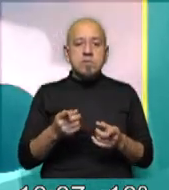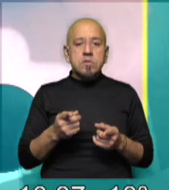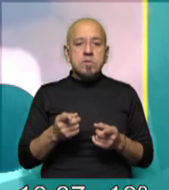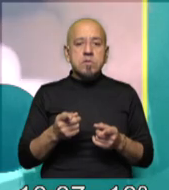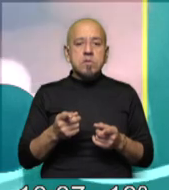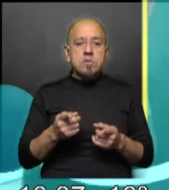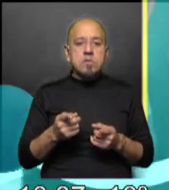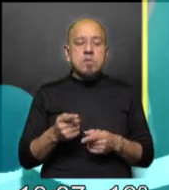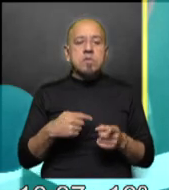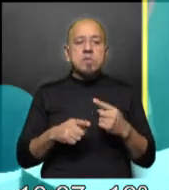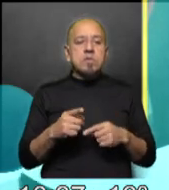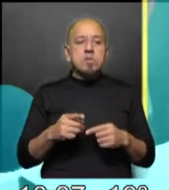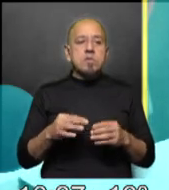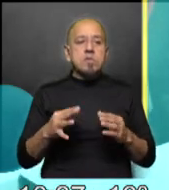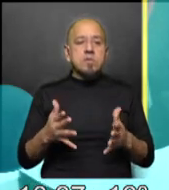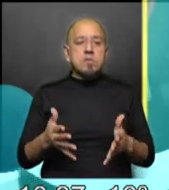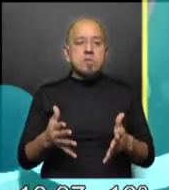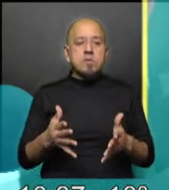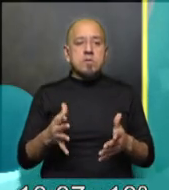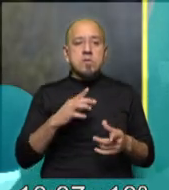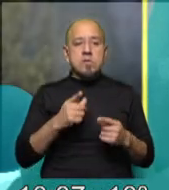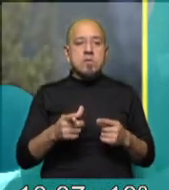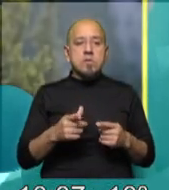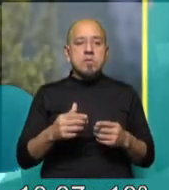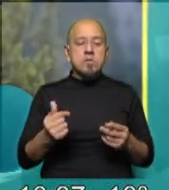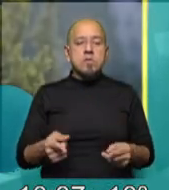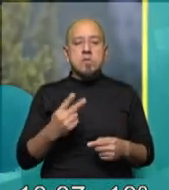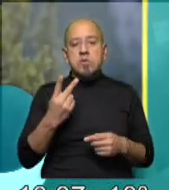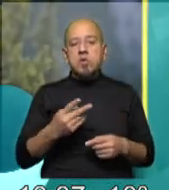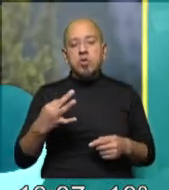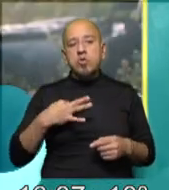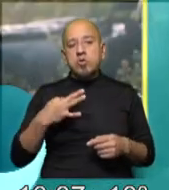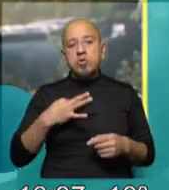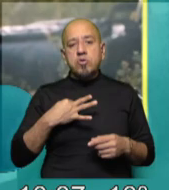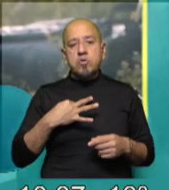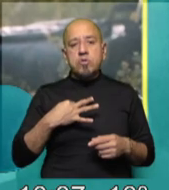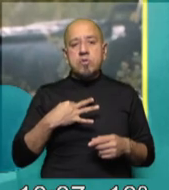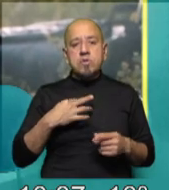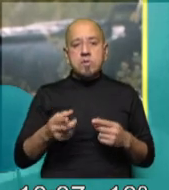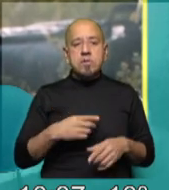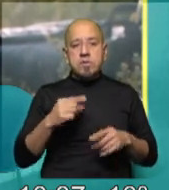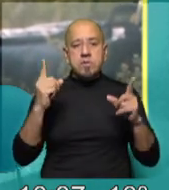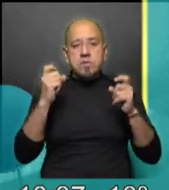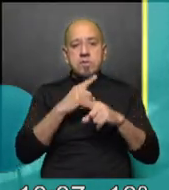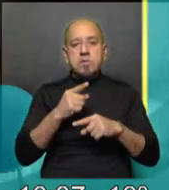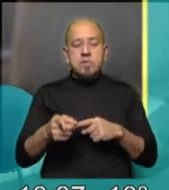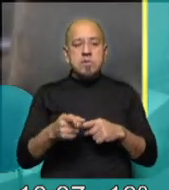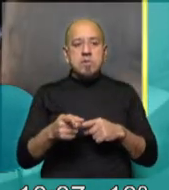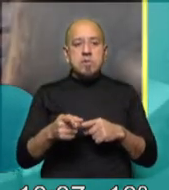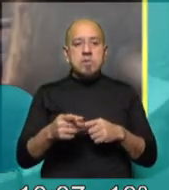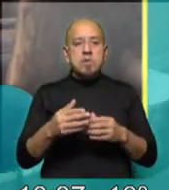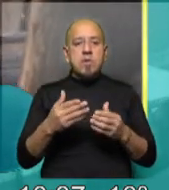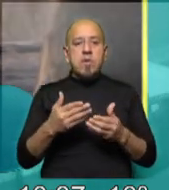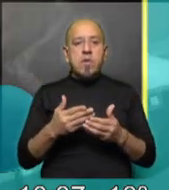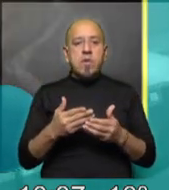ese nexo, tiene mucho que ver algo que también ese hombre arrastra, son dos vidas un poco cascoteadas, digamos, que se encuentran en ese ambiente